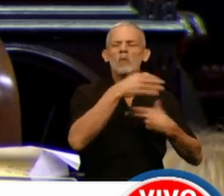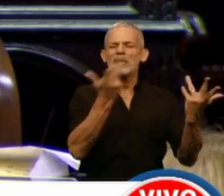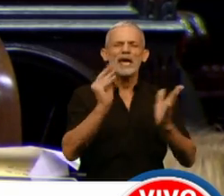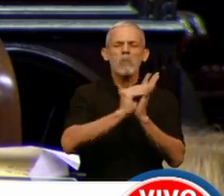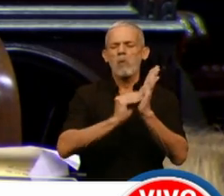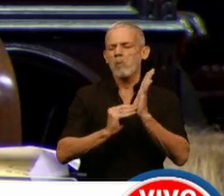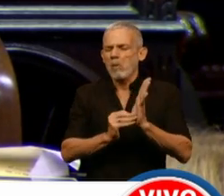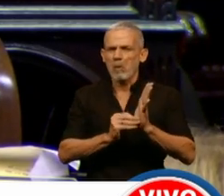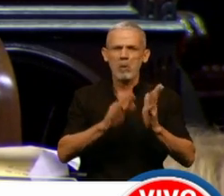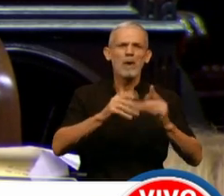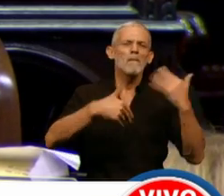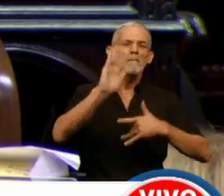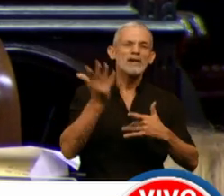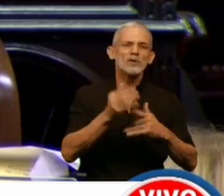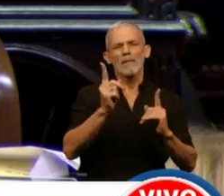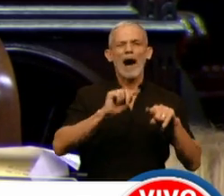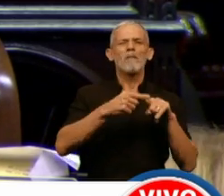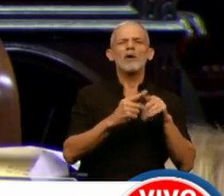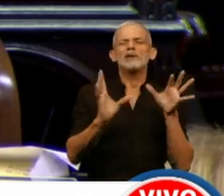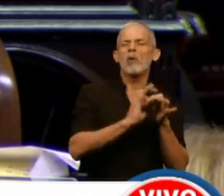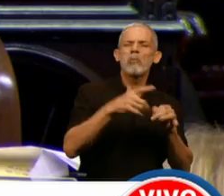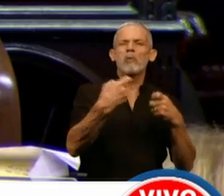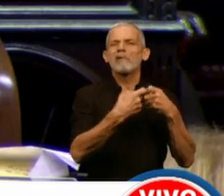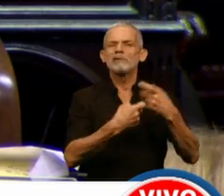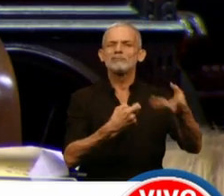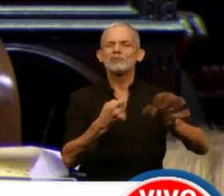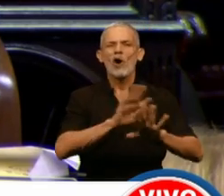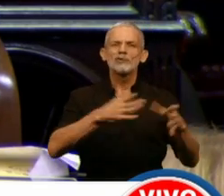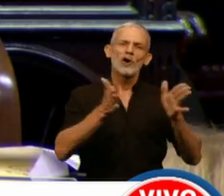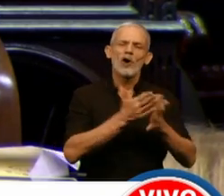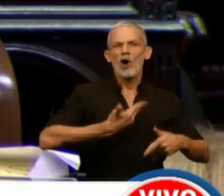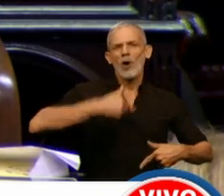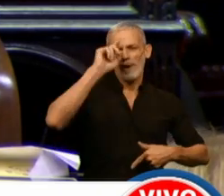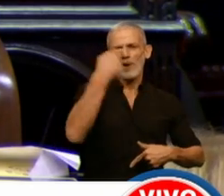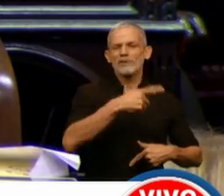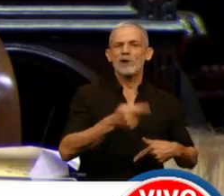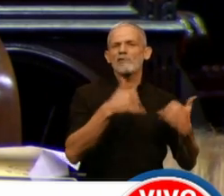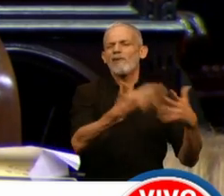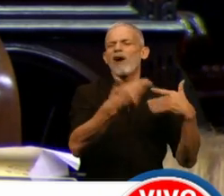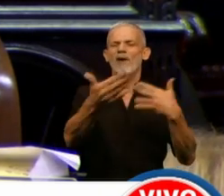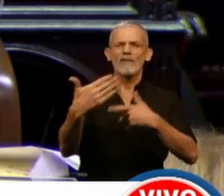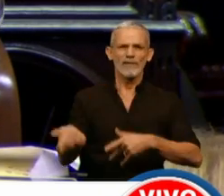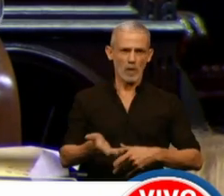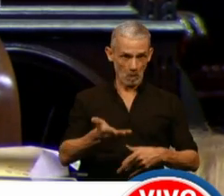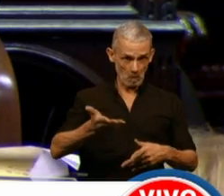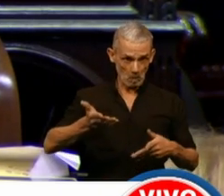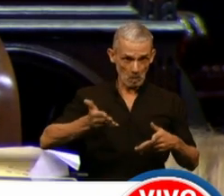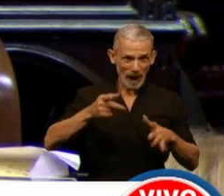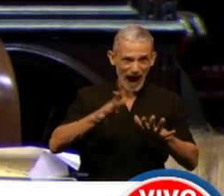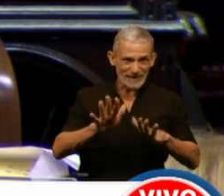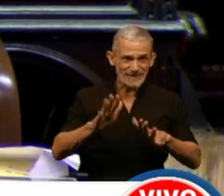la mayoría de esas eran el mismo signo político que el gobierno nacional me acaba de enterar que